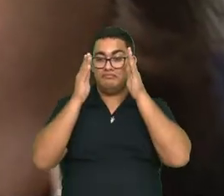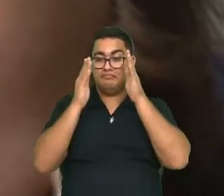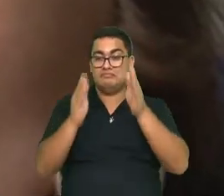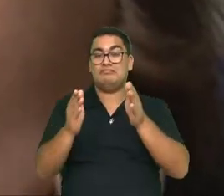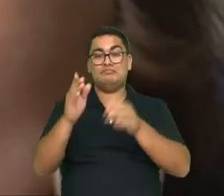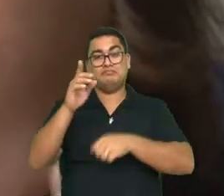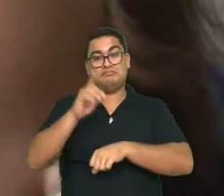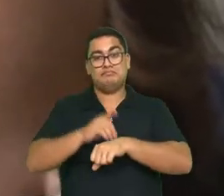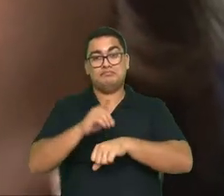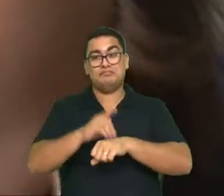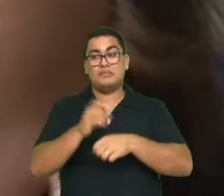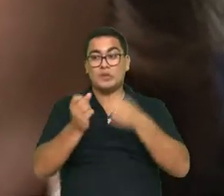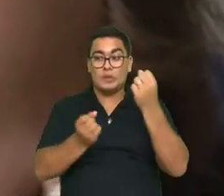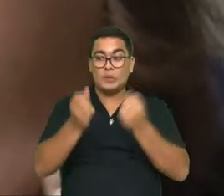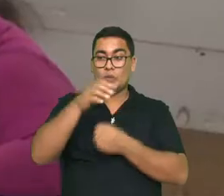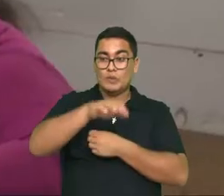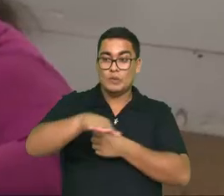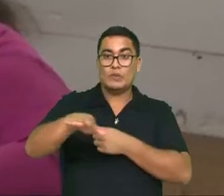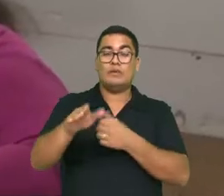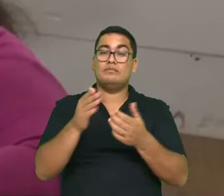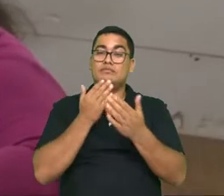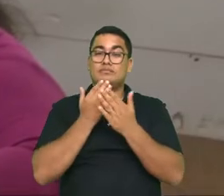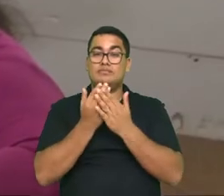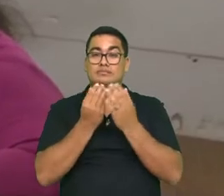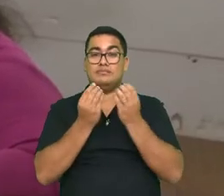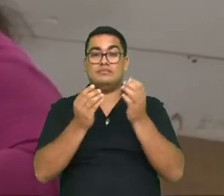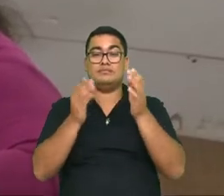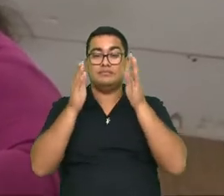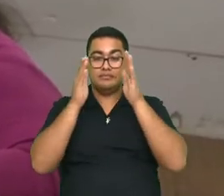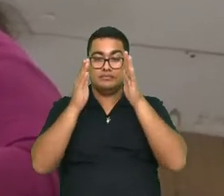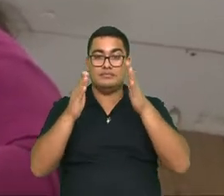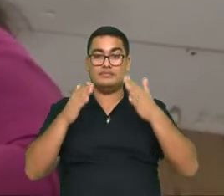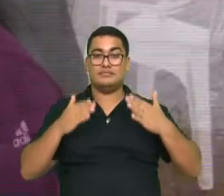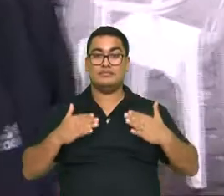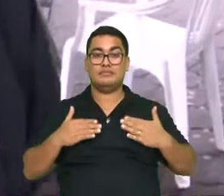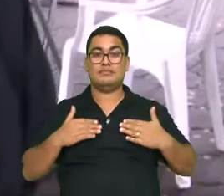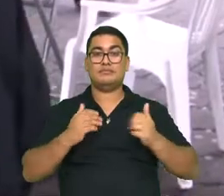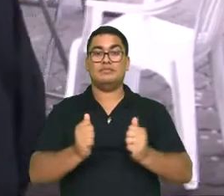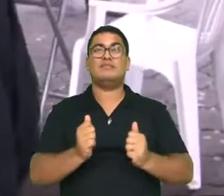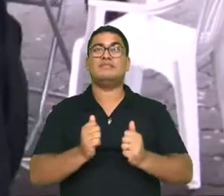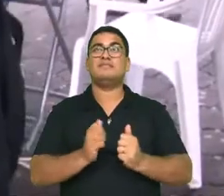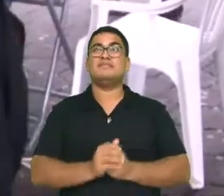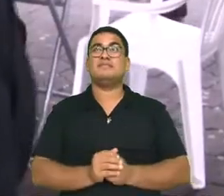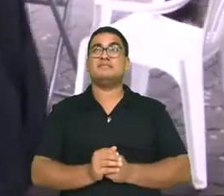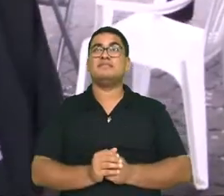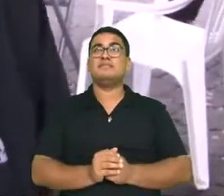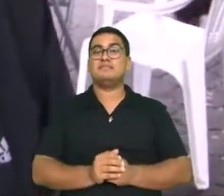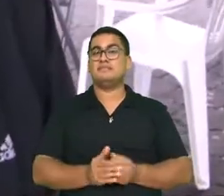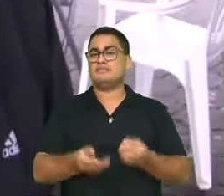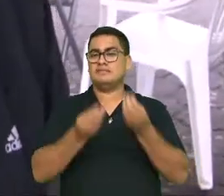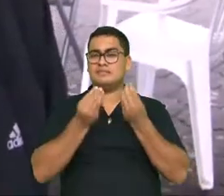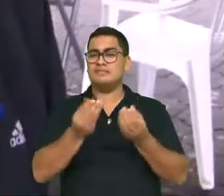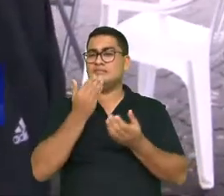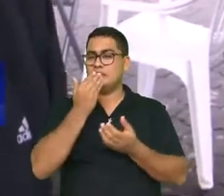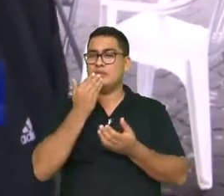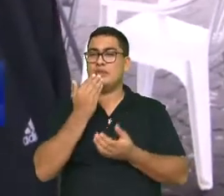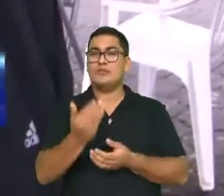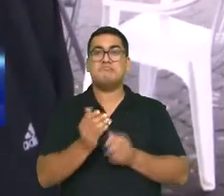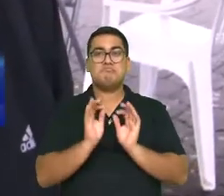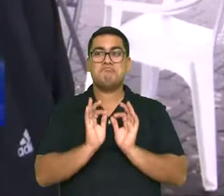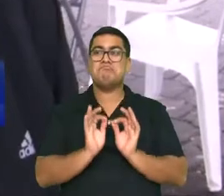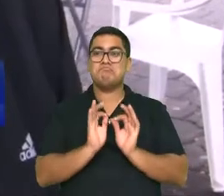en esta móvil y agradecieron esta atención en salud. Es muy buena, muy